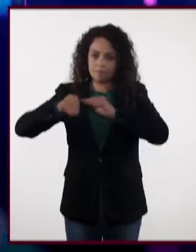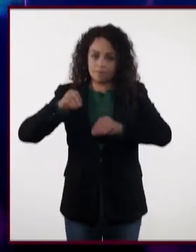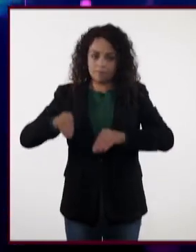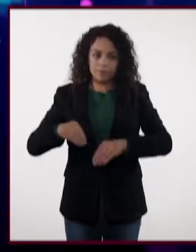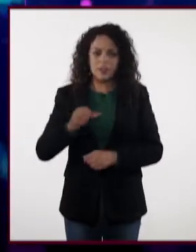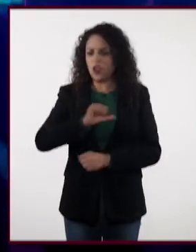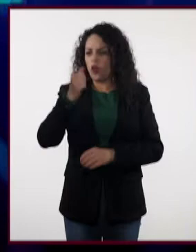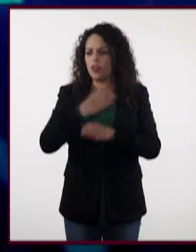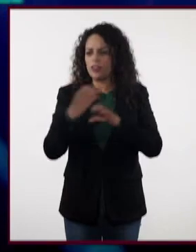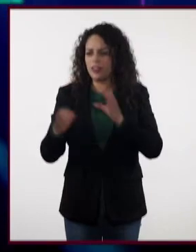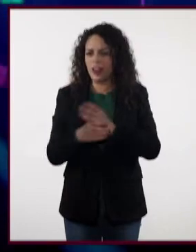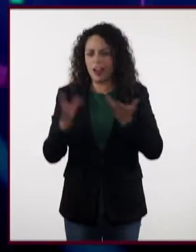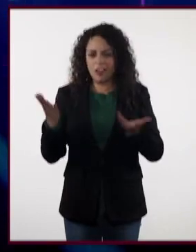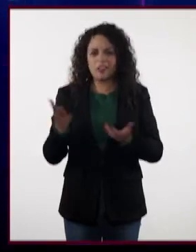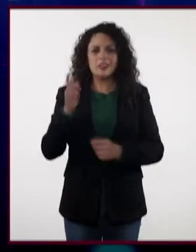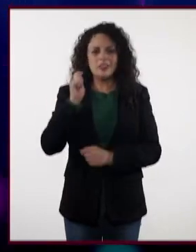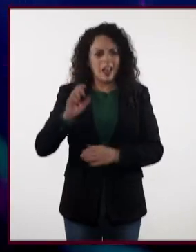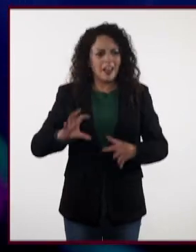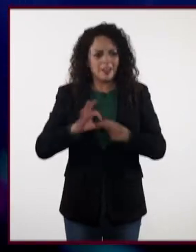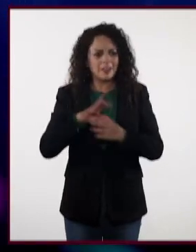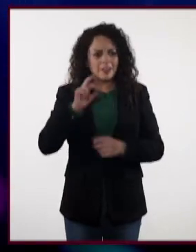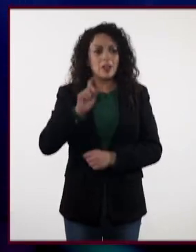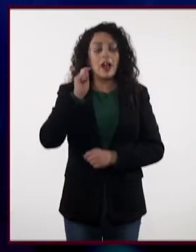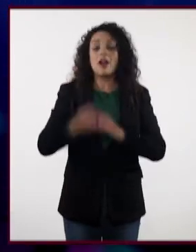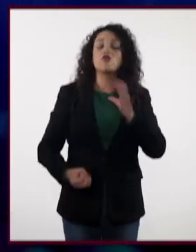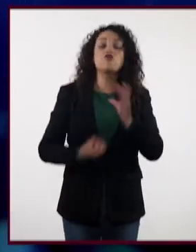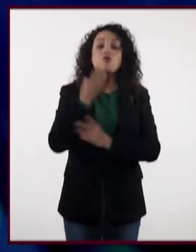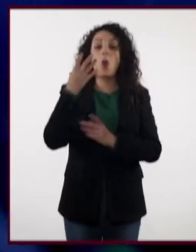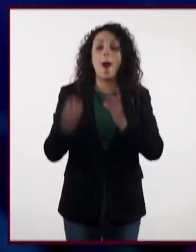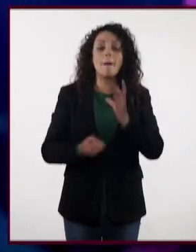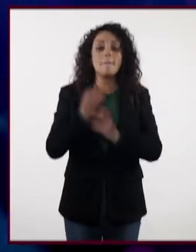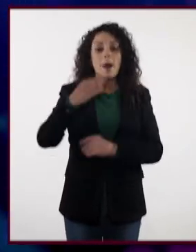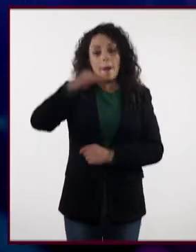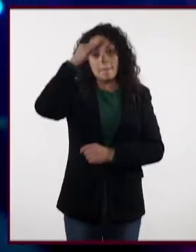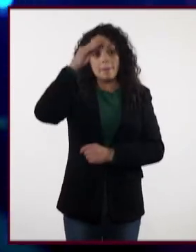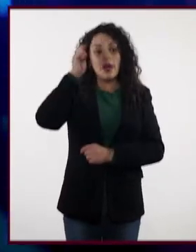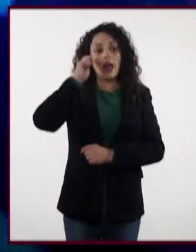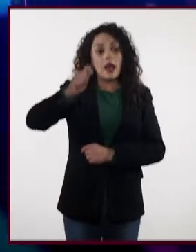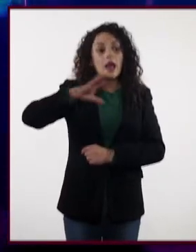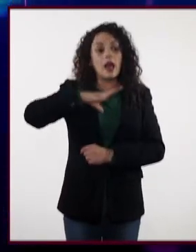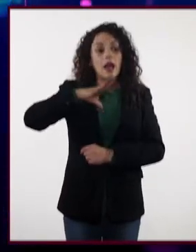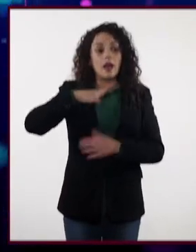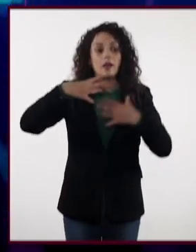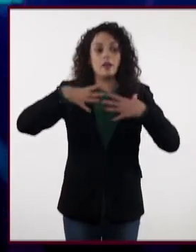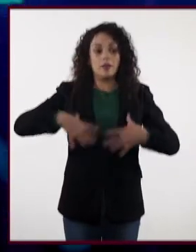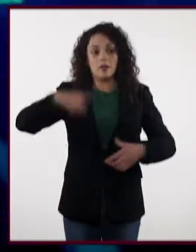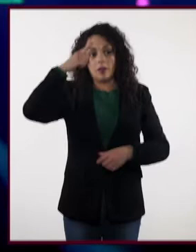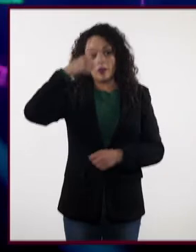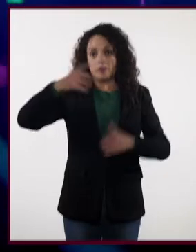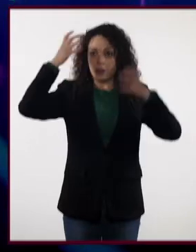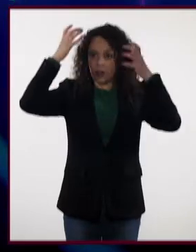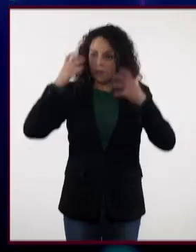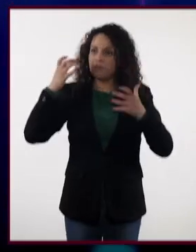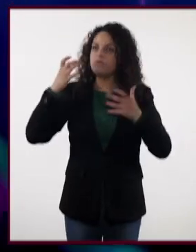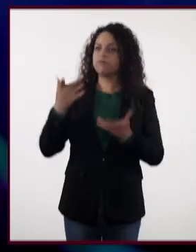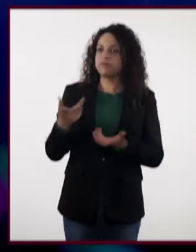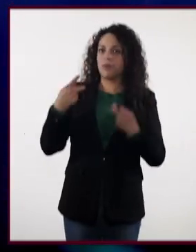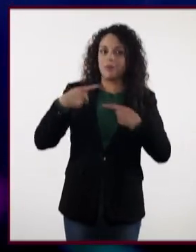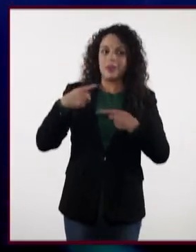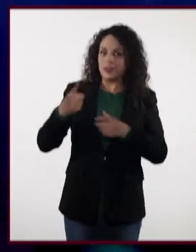ver, como que me interesa mucho aprender de innovación textil. O sea, pensar que pueden haber trajes para los astronautas y